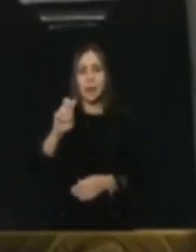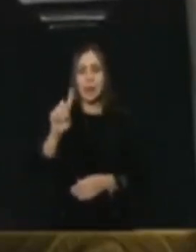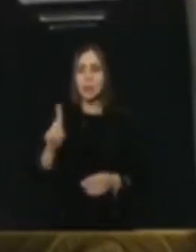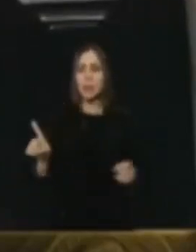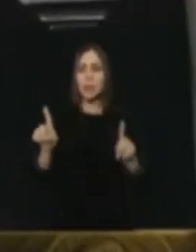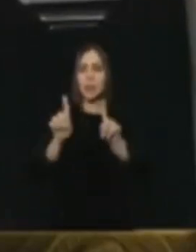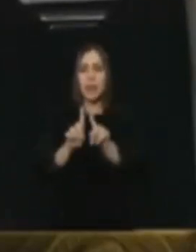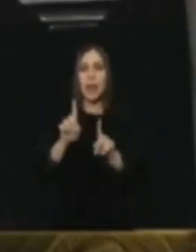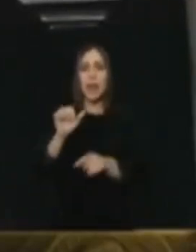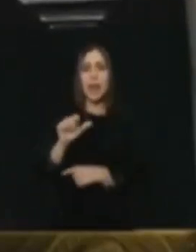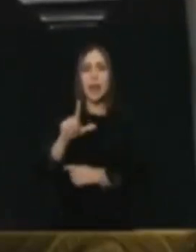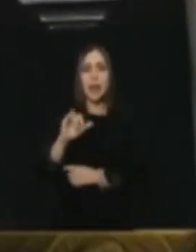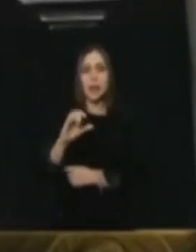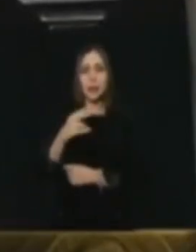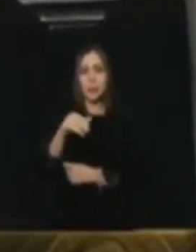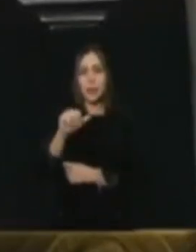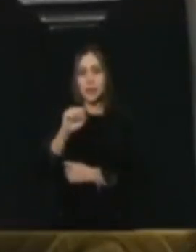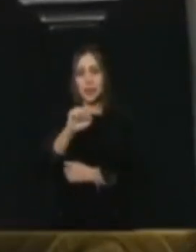Chumacero. En